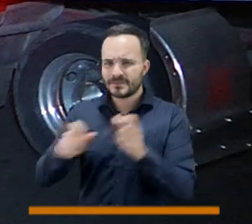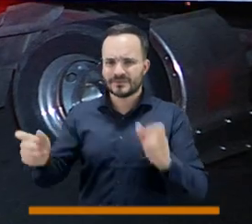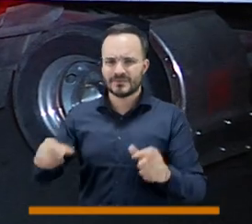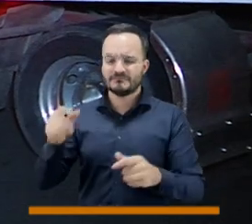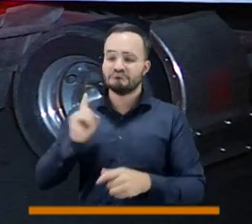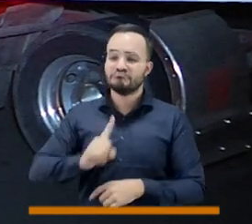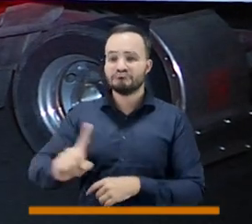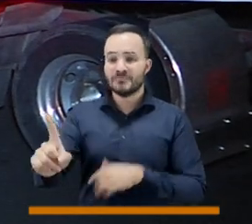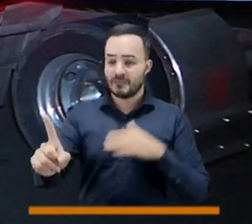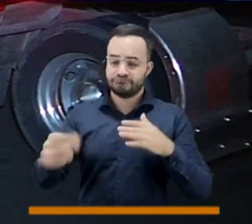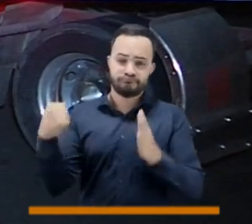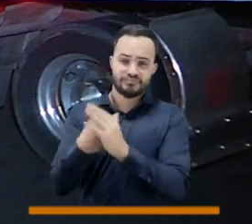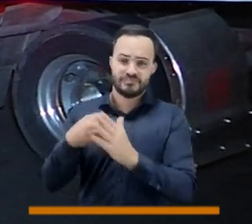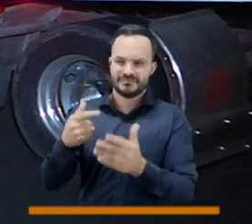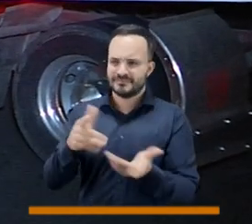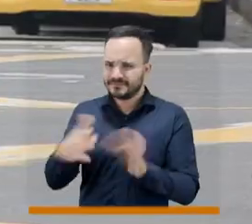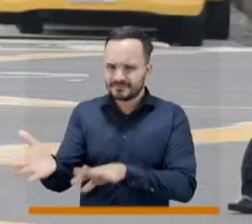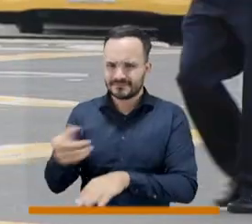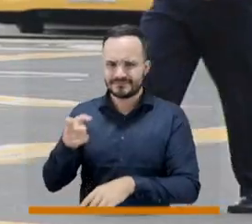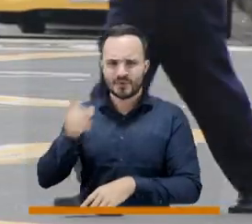las muertes en las vías.